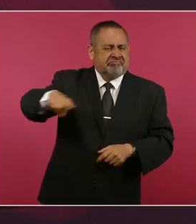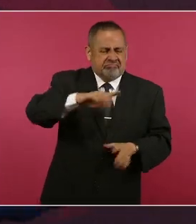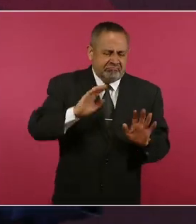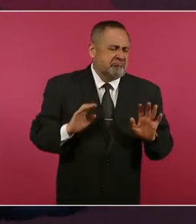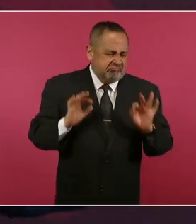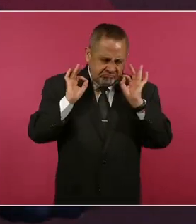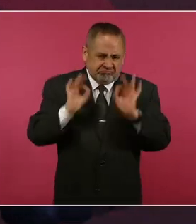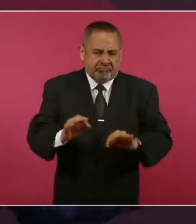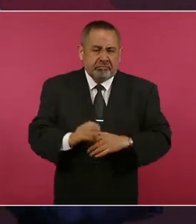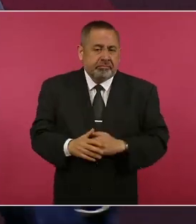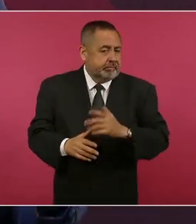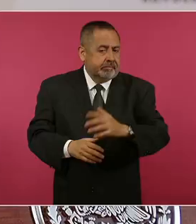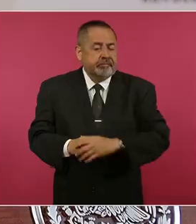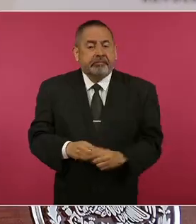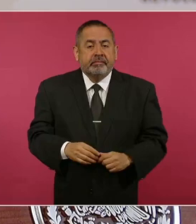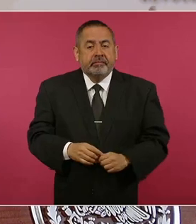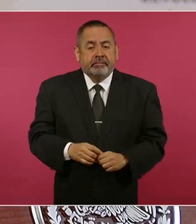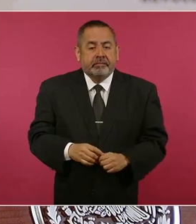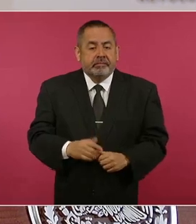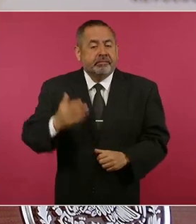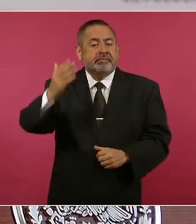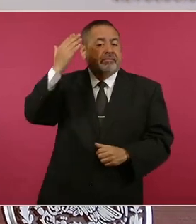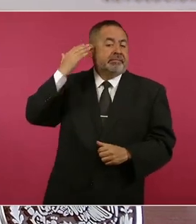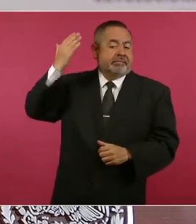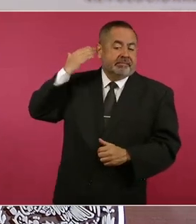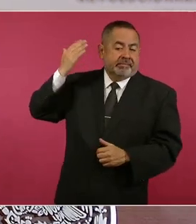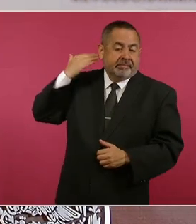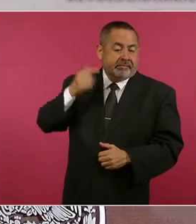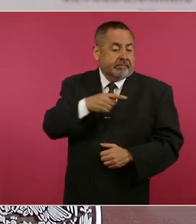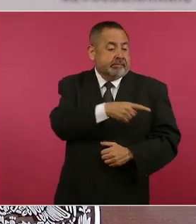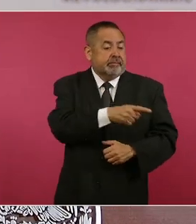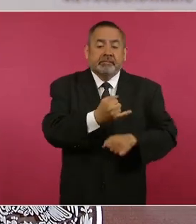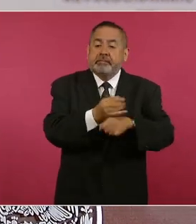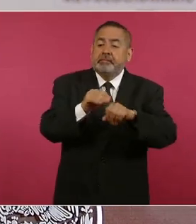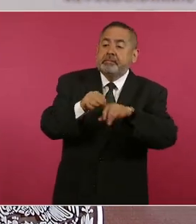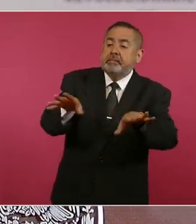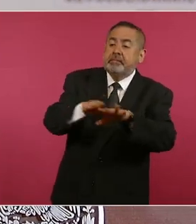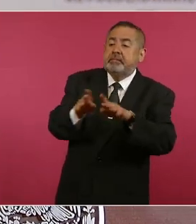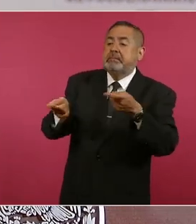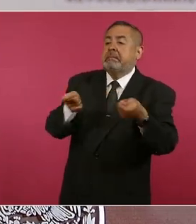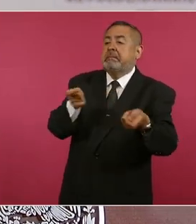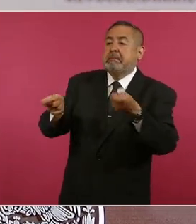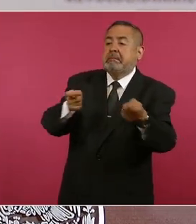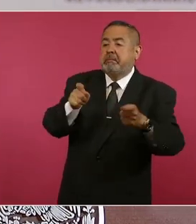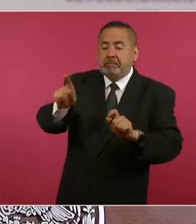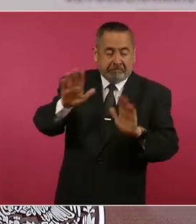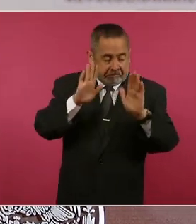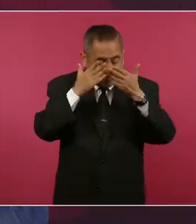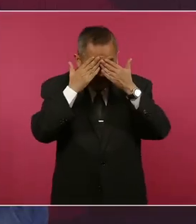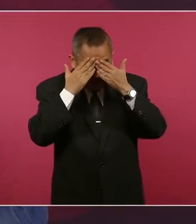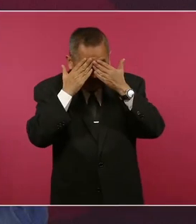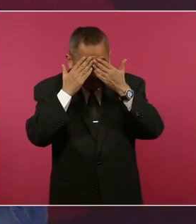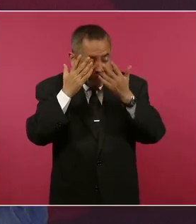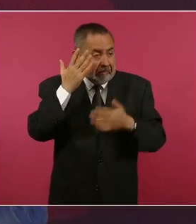Antes, con lo mediático, dominaban,